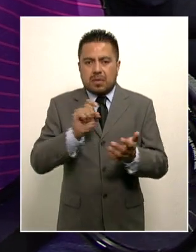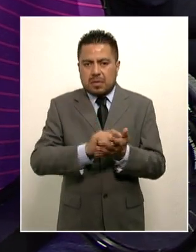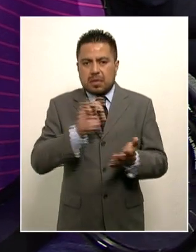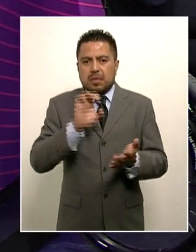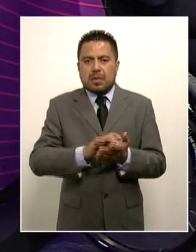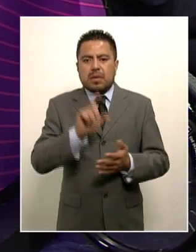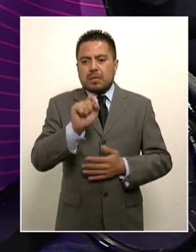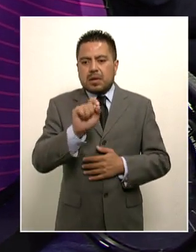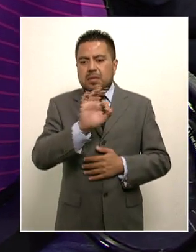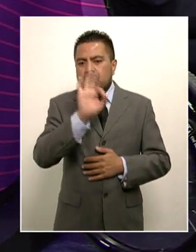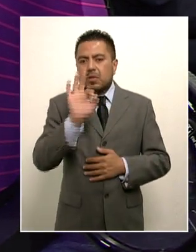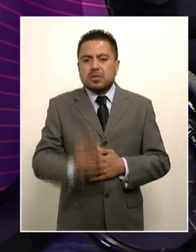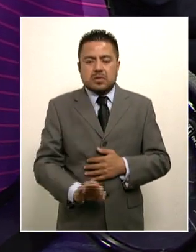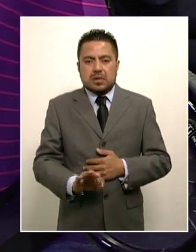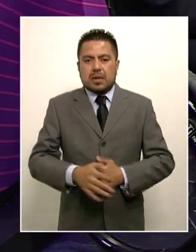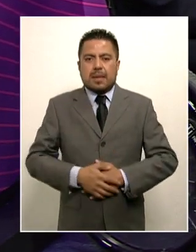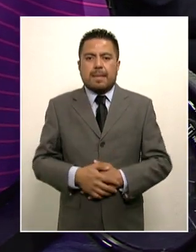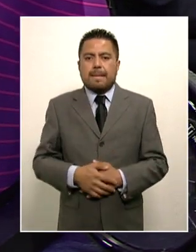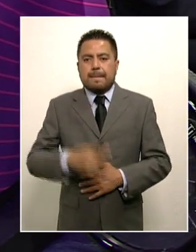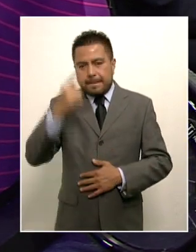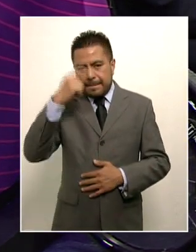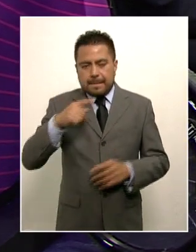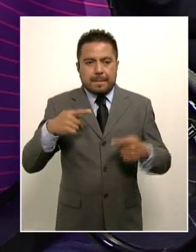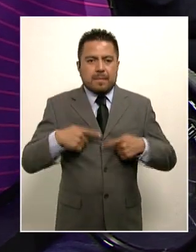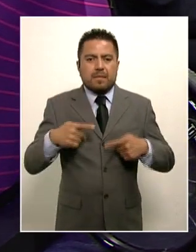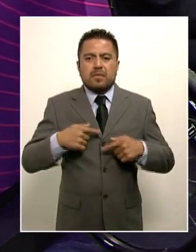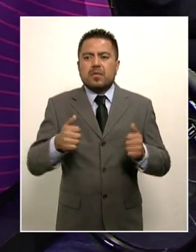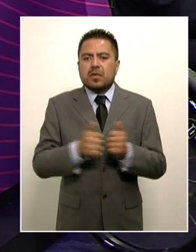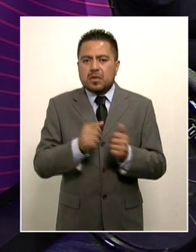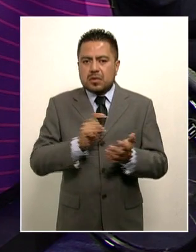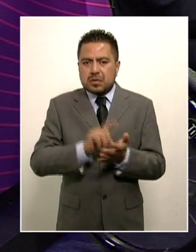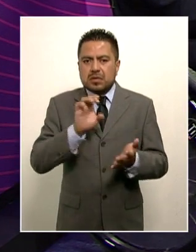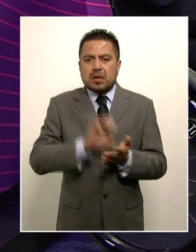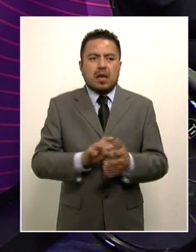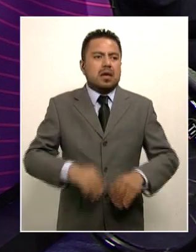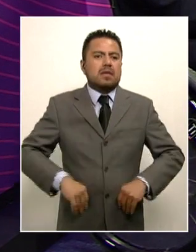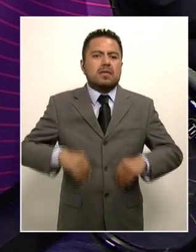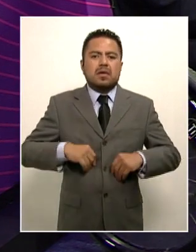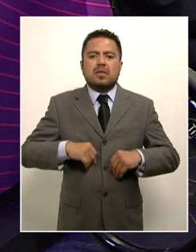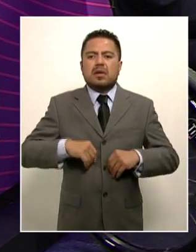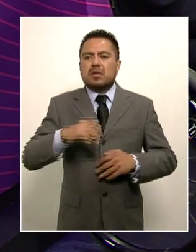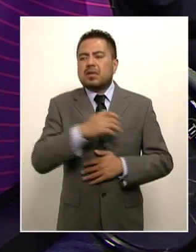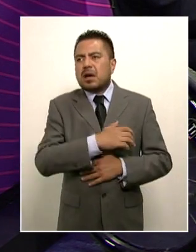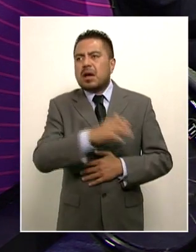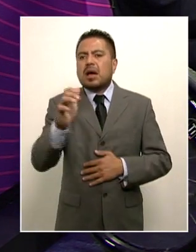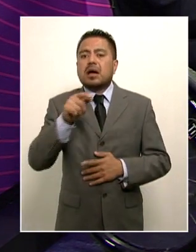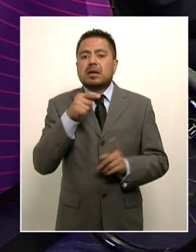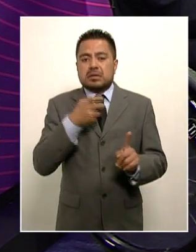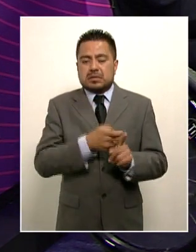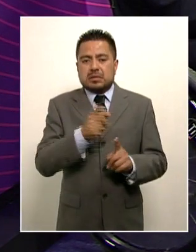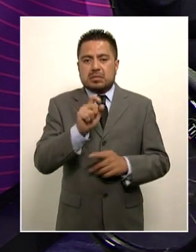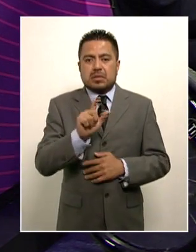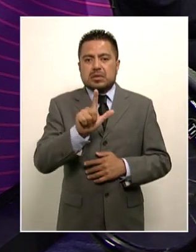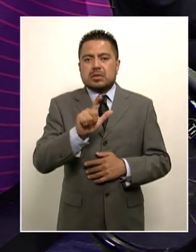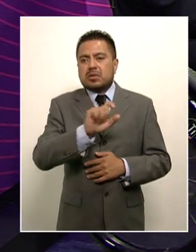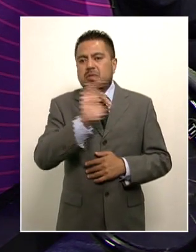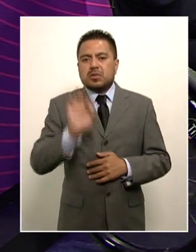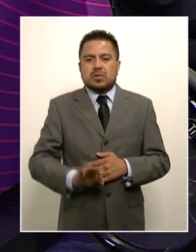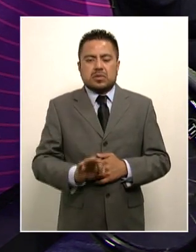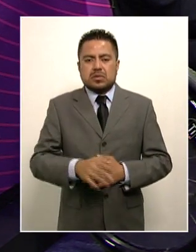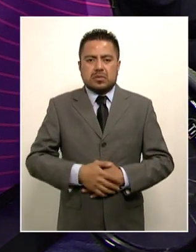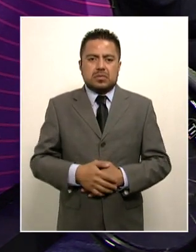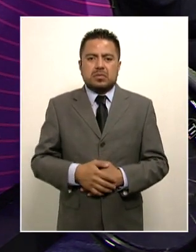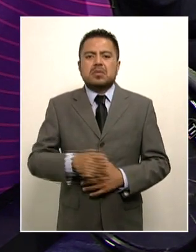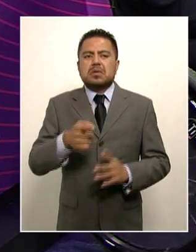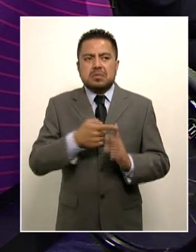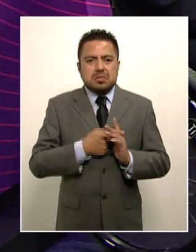es del 20%, y para las personas con discapacidad que viven en zonas rurales es del 27%. Entonces,